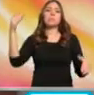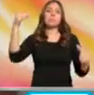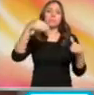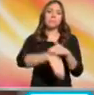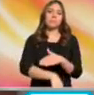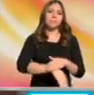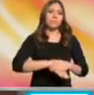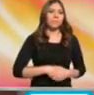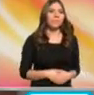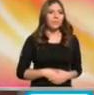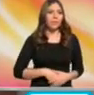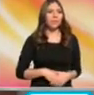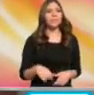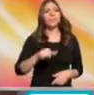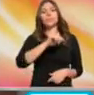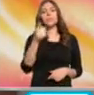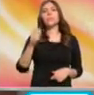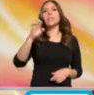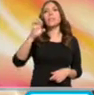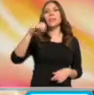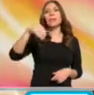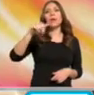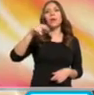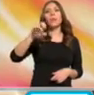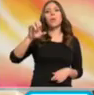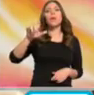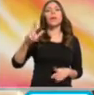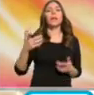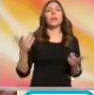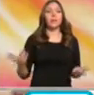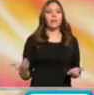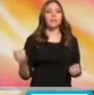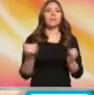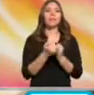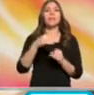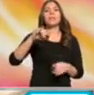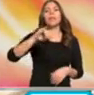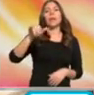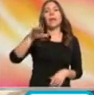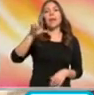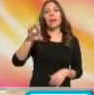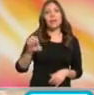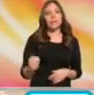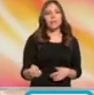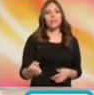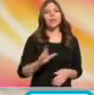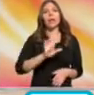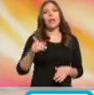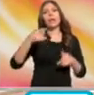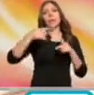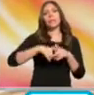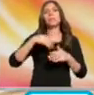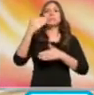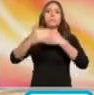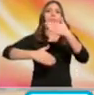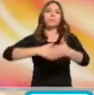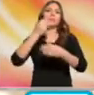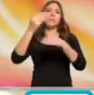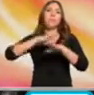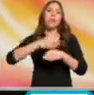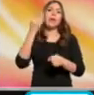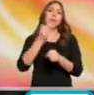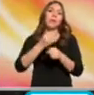letra, ¿eh? La Y letra ni la escucho. Emanuel, que me dice. Emanuel, y Mijares. sí. Sí, No, ya, surgieron ya muchos más y ahí siguen